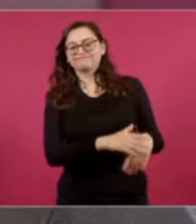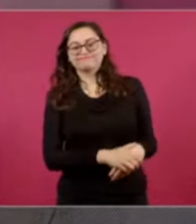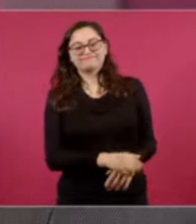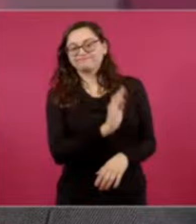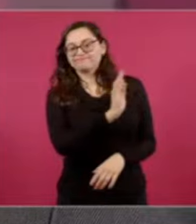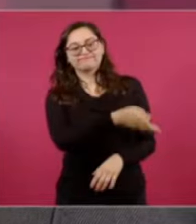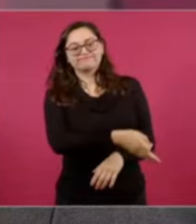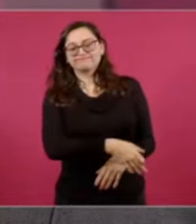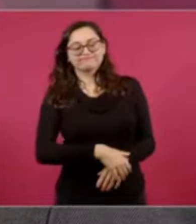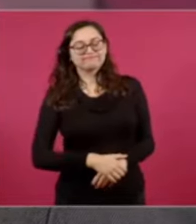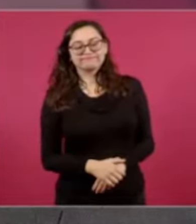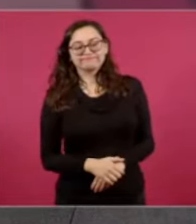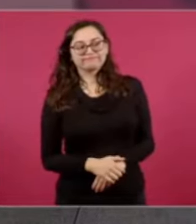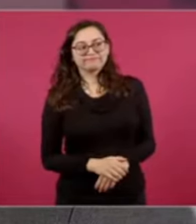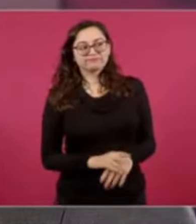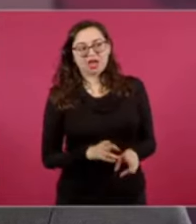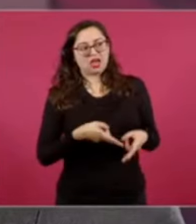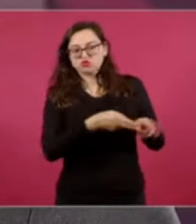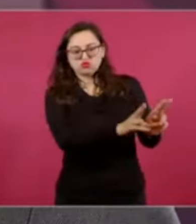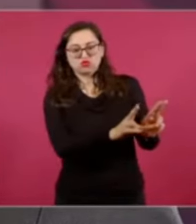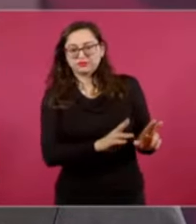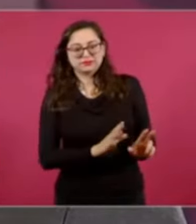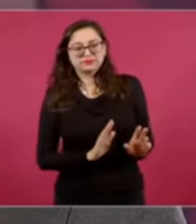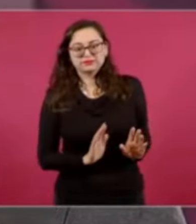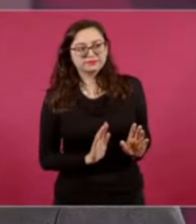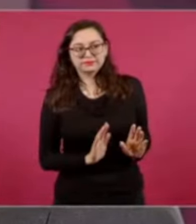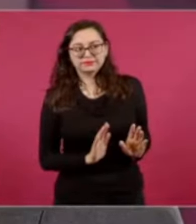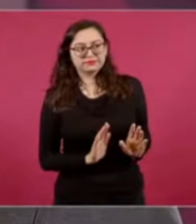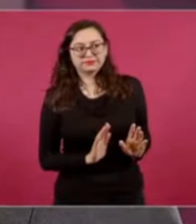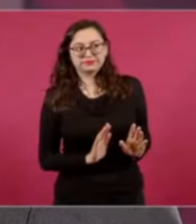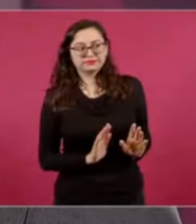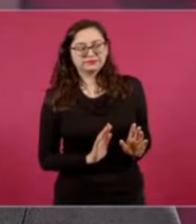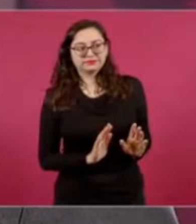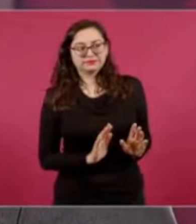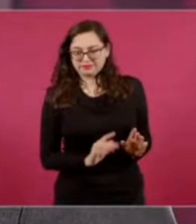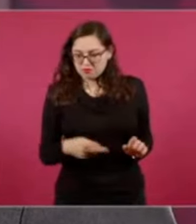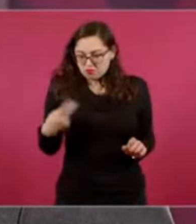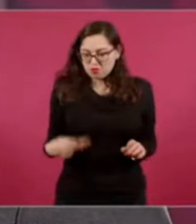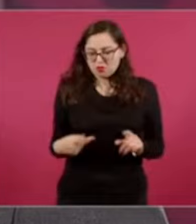intervenga en asuntos que solo nos corresponden